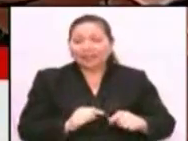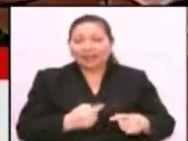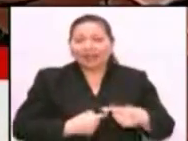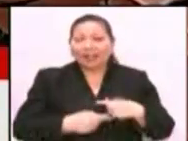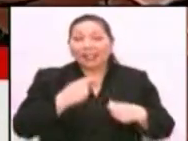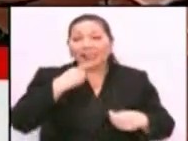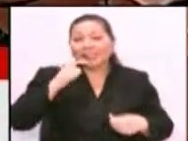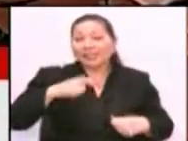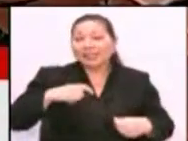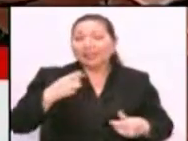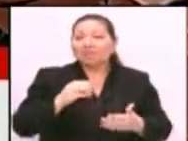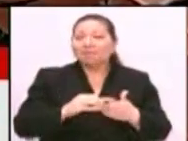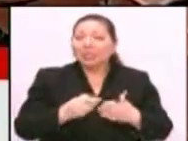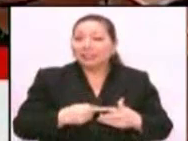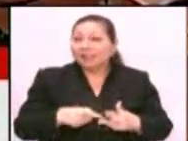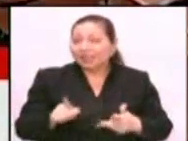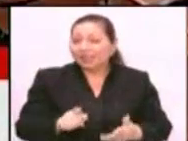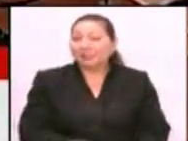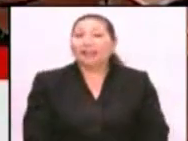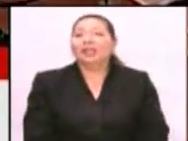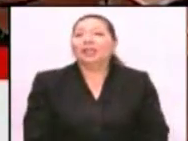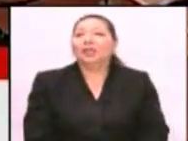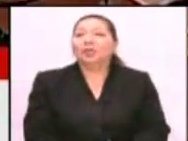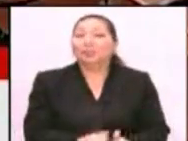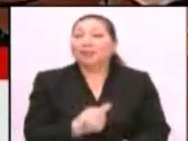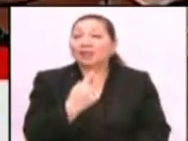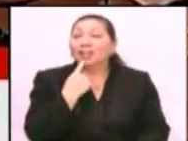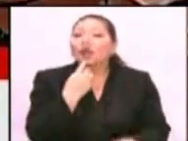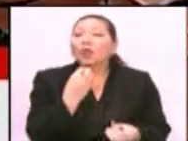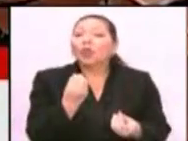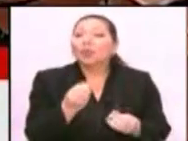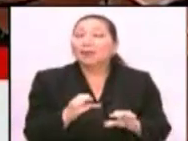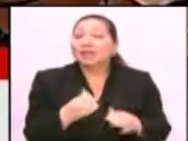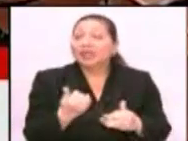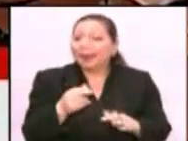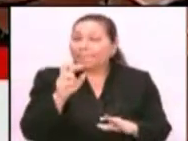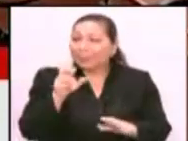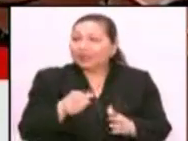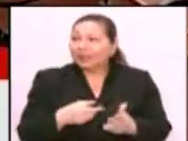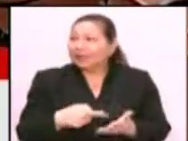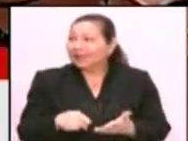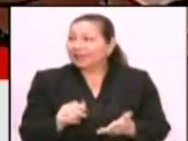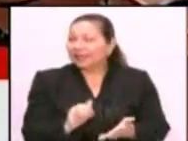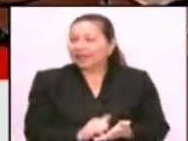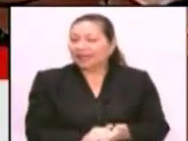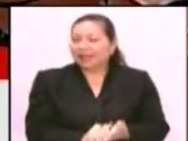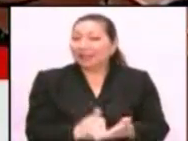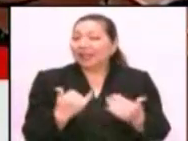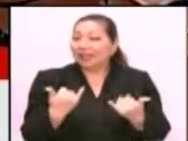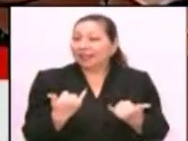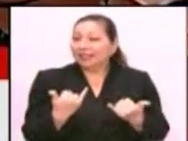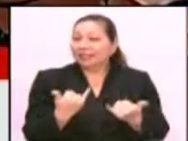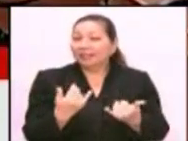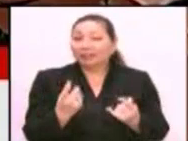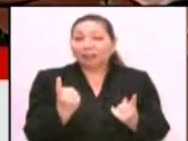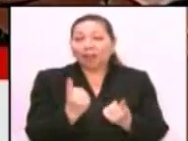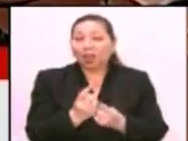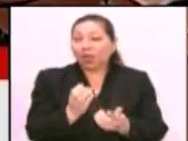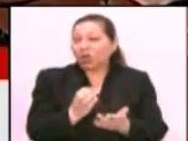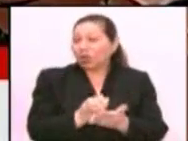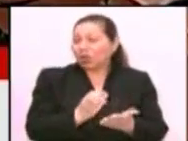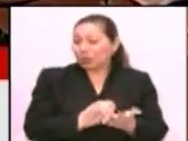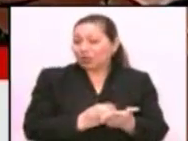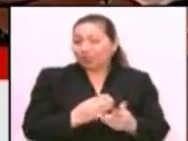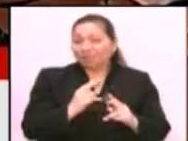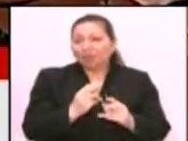insumos necesarios va a salir, pero luego, como ustedes decían, ¿cómo lograr que esta persona salga y este empresario lo contrate?